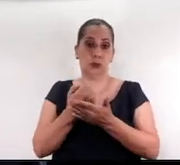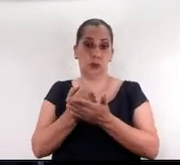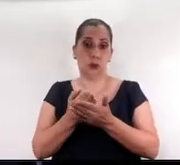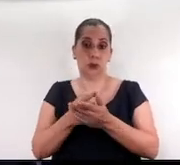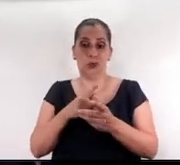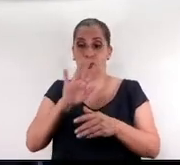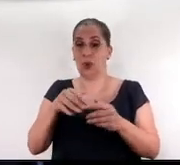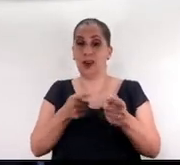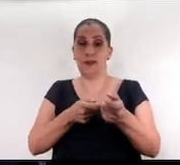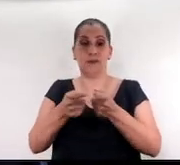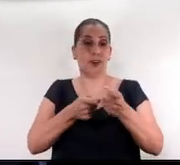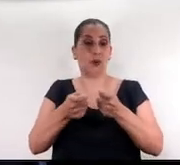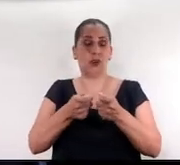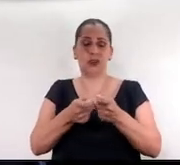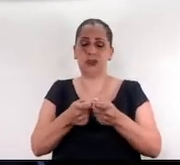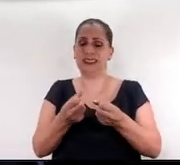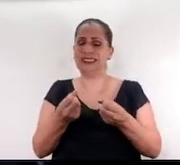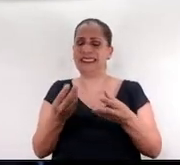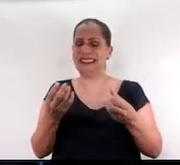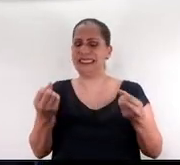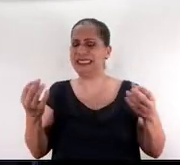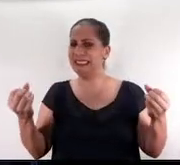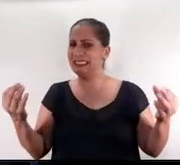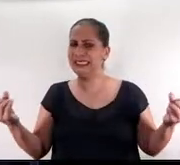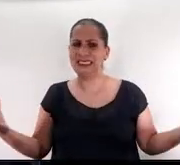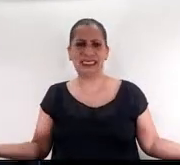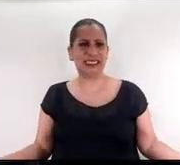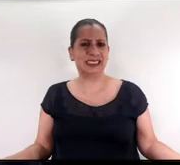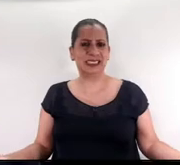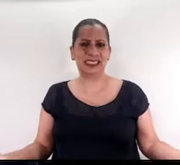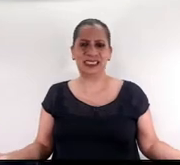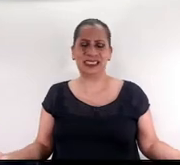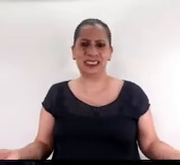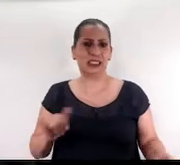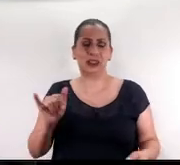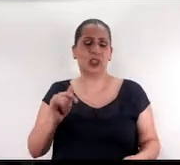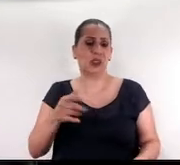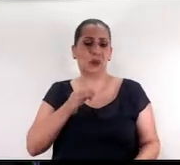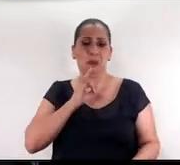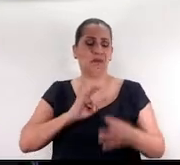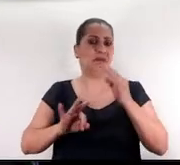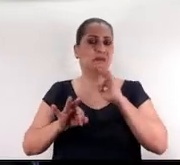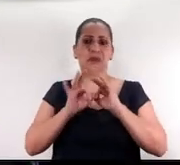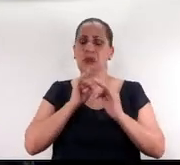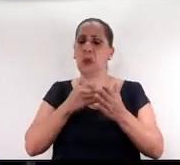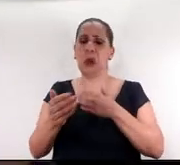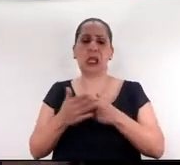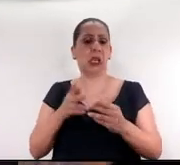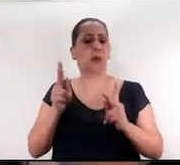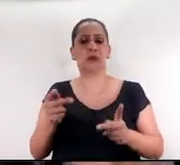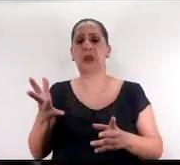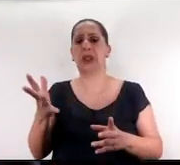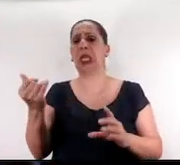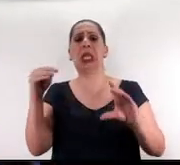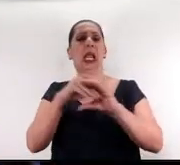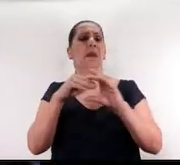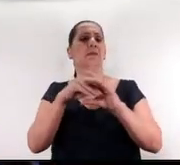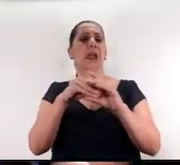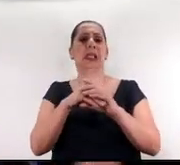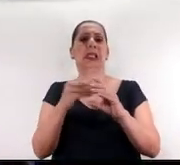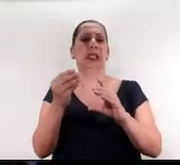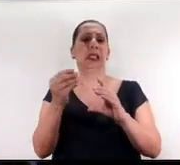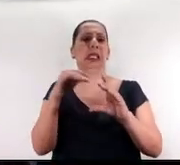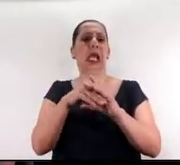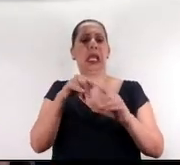las regulaciones son tan excesivas que casi llevan a la frustración a cualquier inversionista nacional